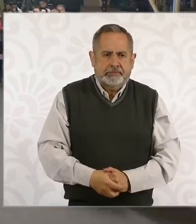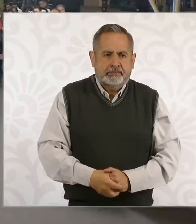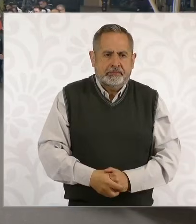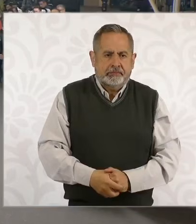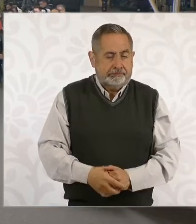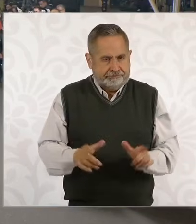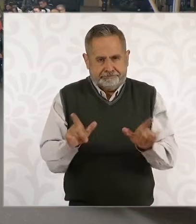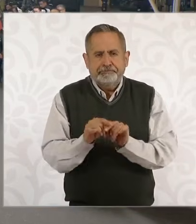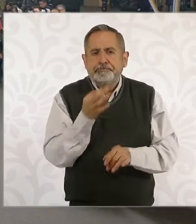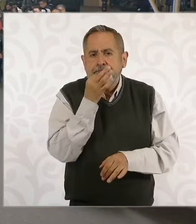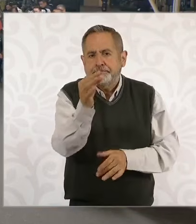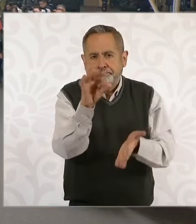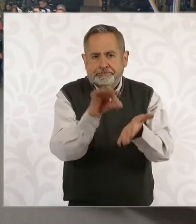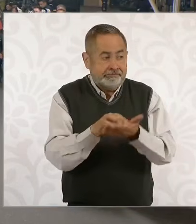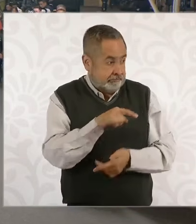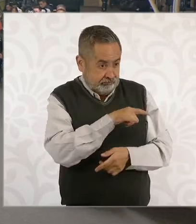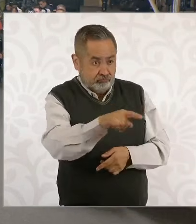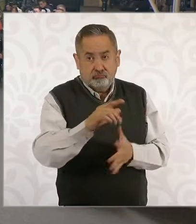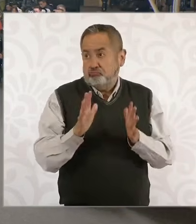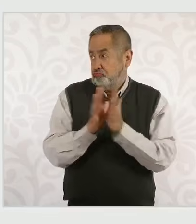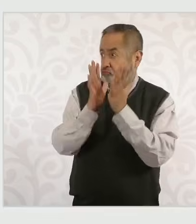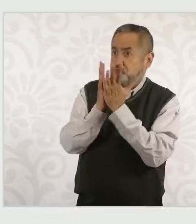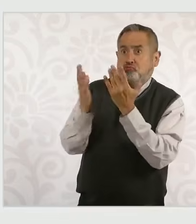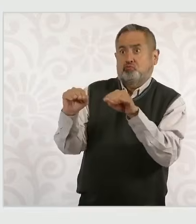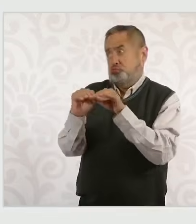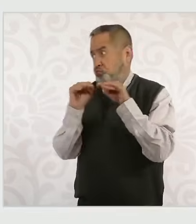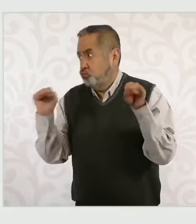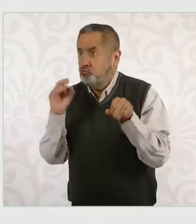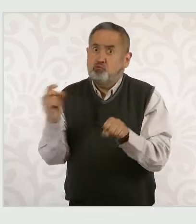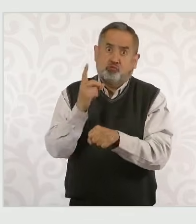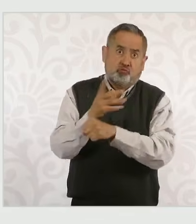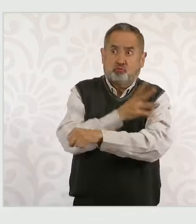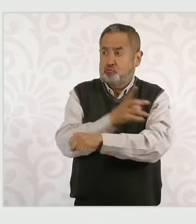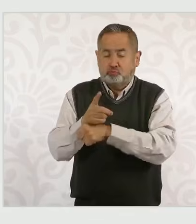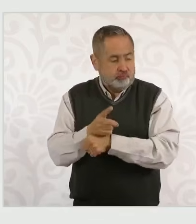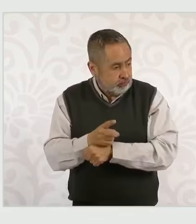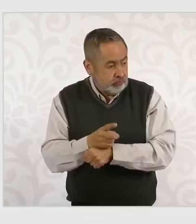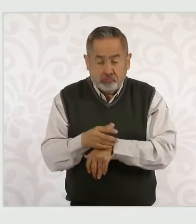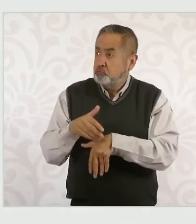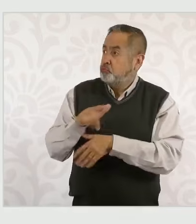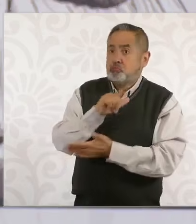Digo, nada más para hablar de democracia, de autoritarismo y de Estado de Derecho.